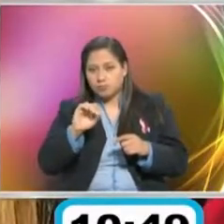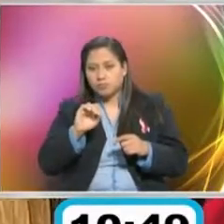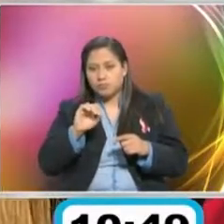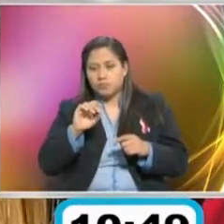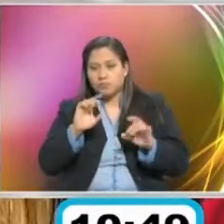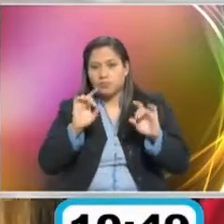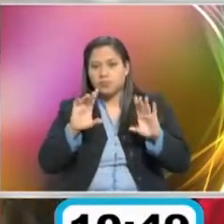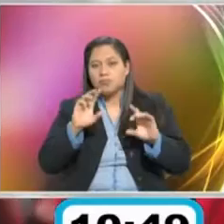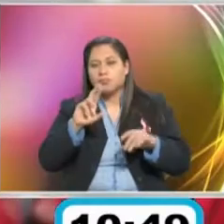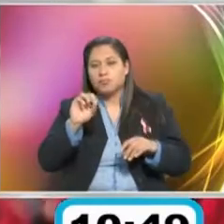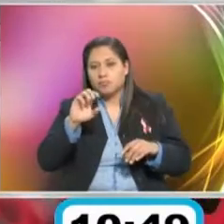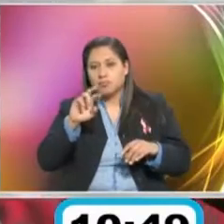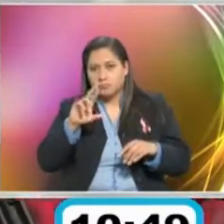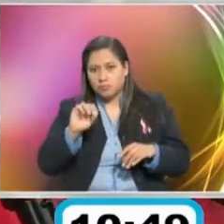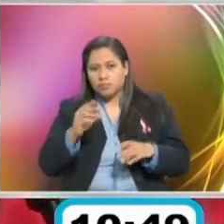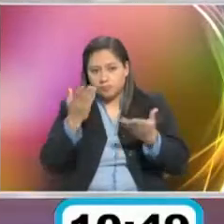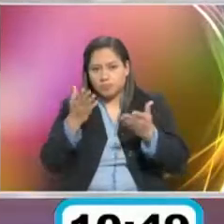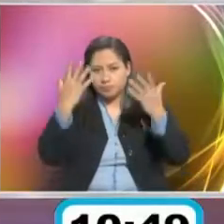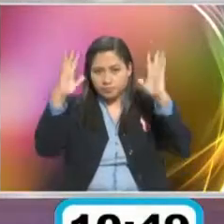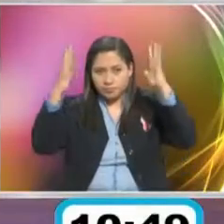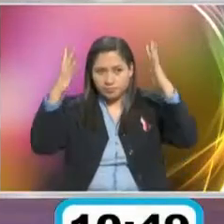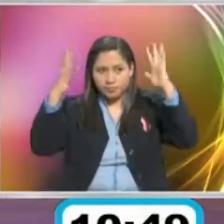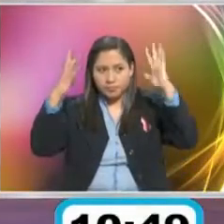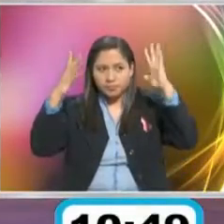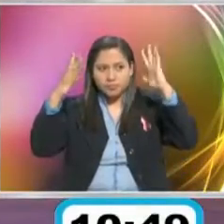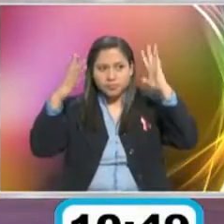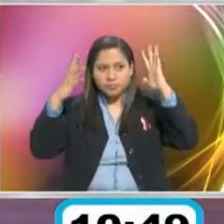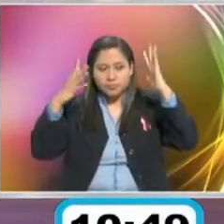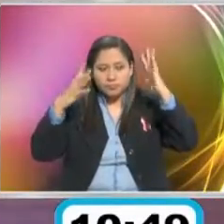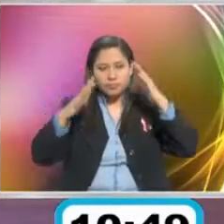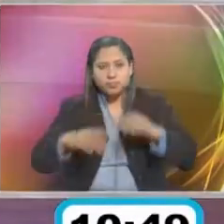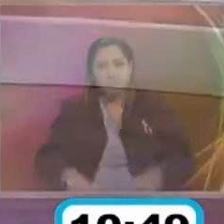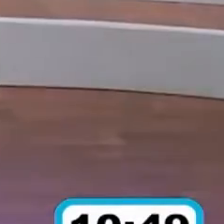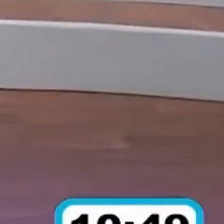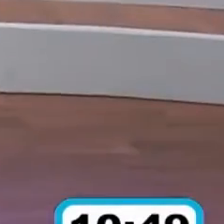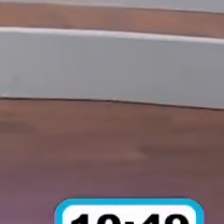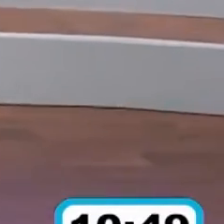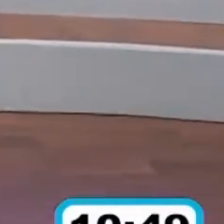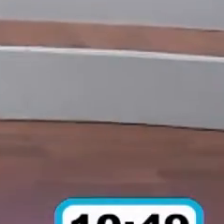de Ángel Romero. Pues arráncate con ella, Gris. Gracias. Gracias a ti.